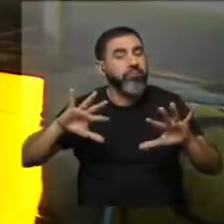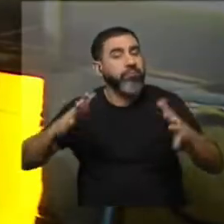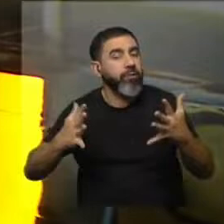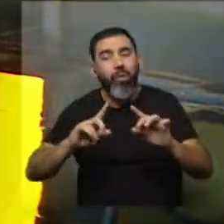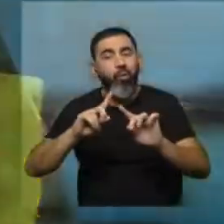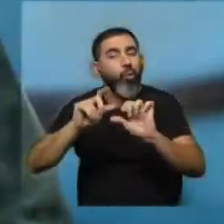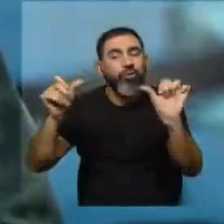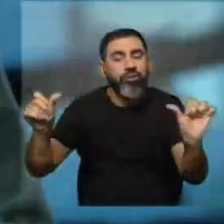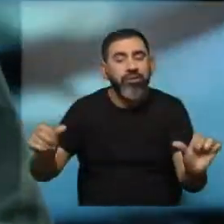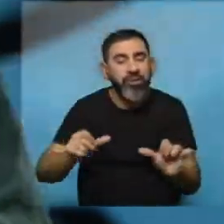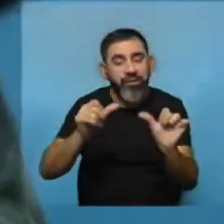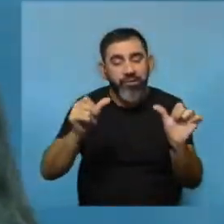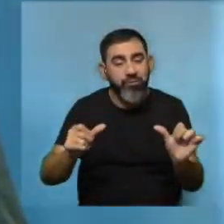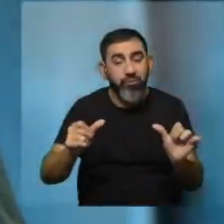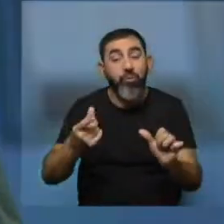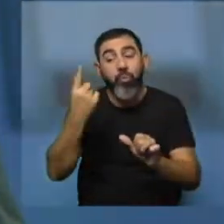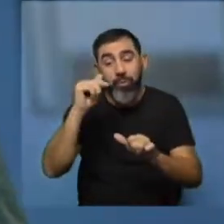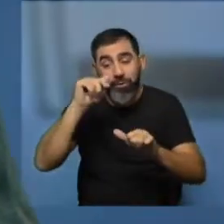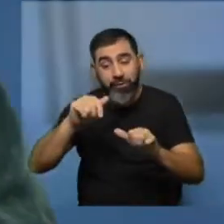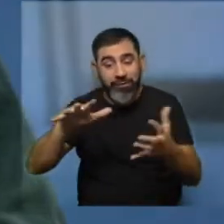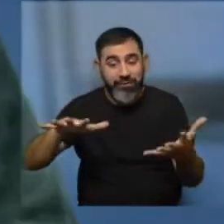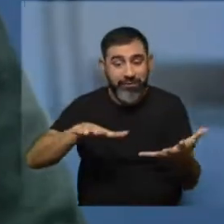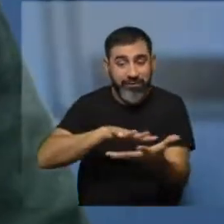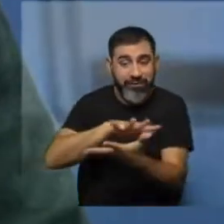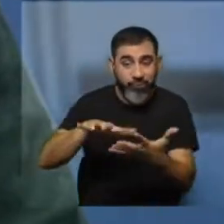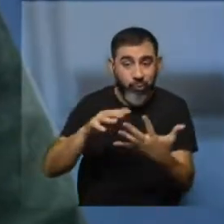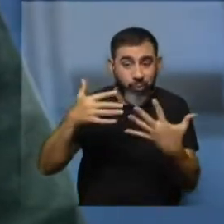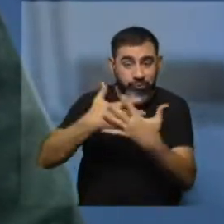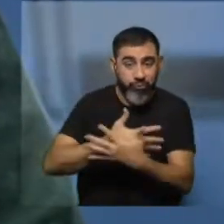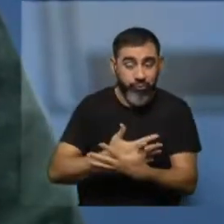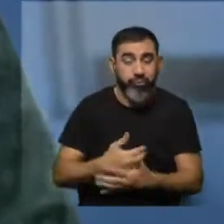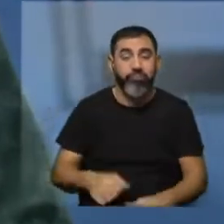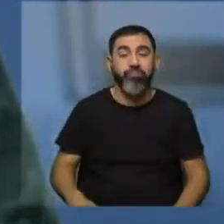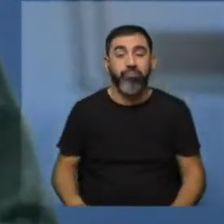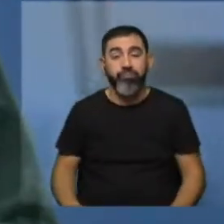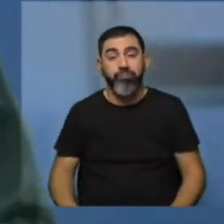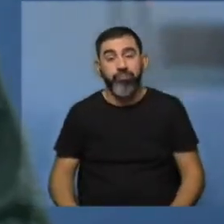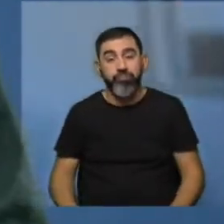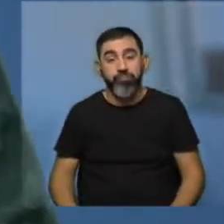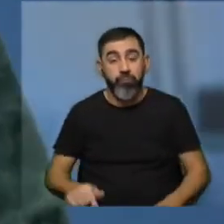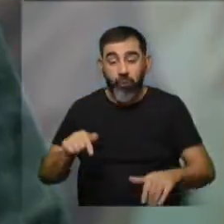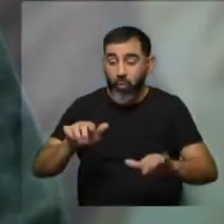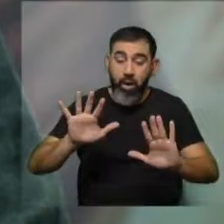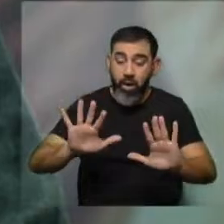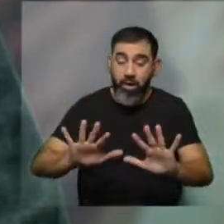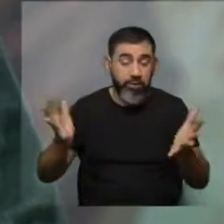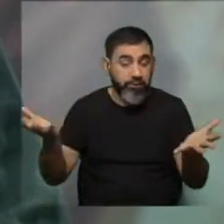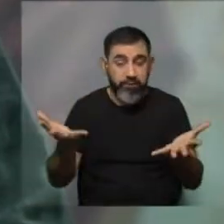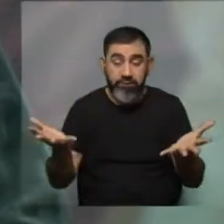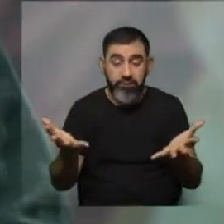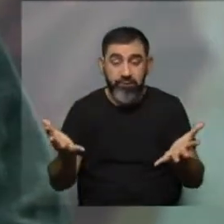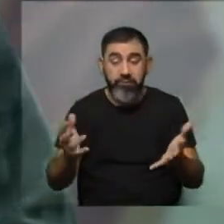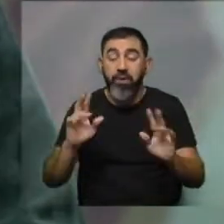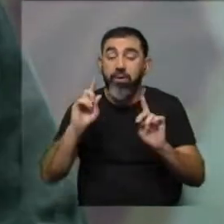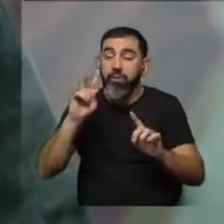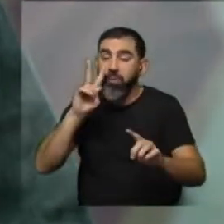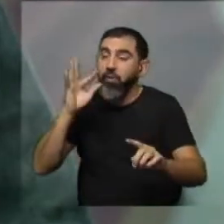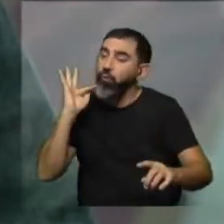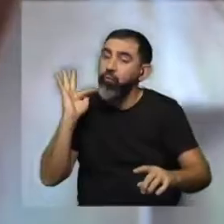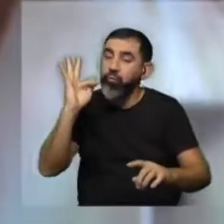se hizo, que llegamos a este punto. Pero yo creo que hoy estamos parados acá, eso es anecdótico y hay que mirar para